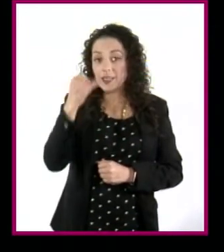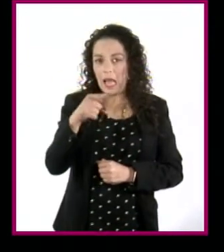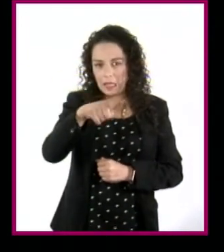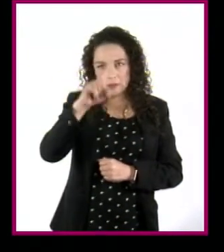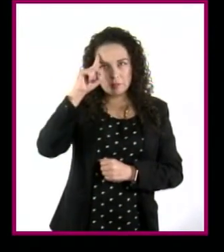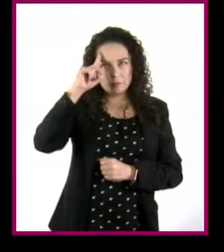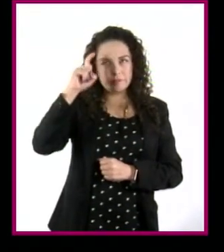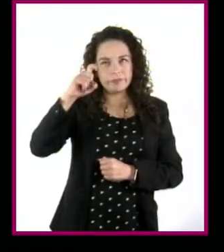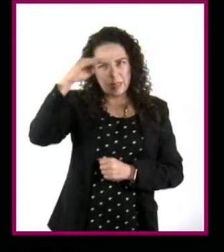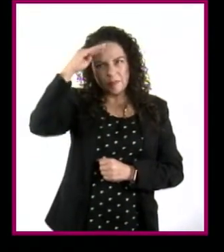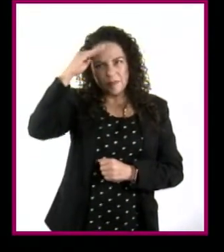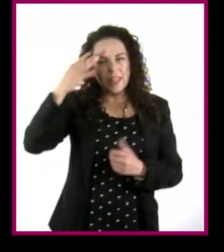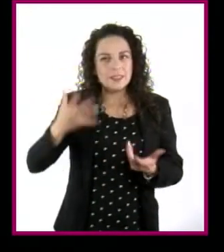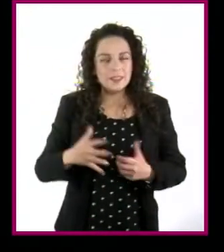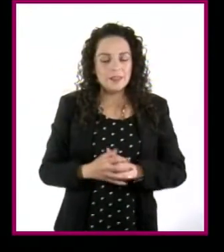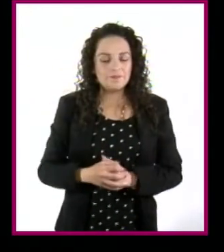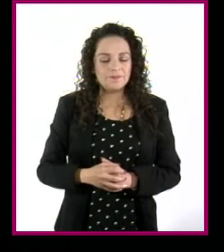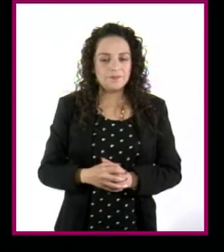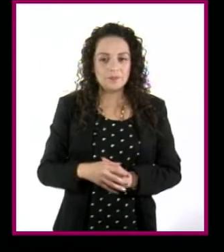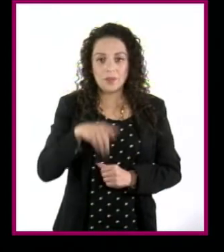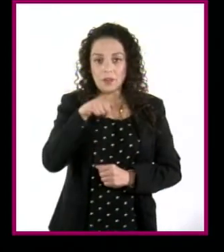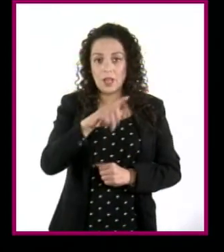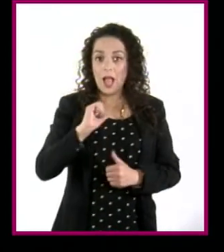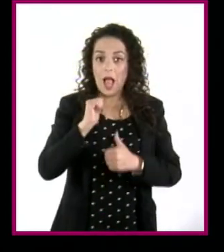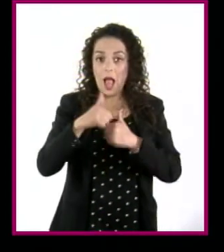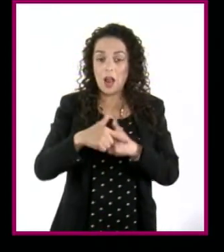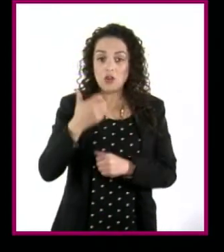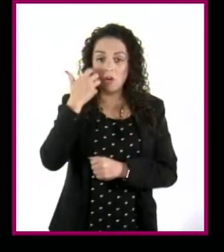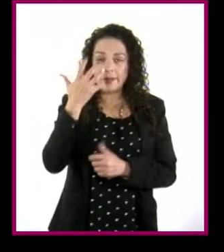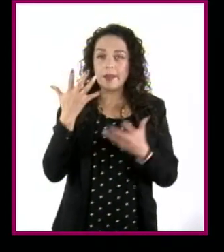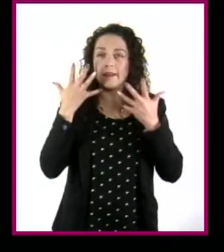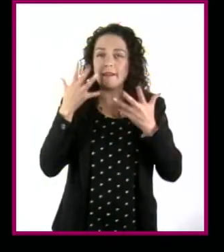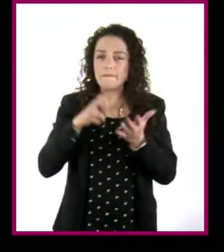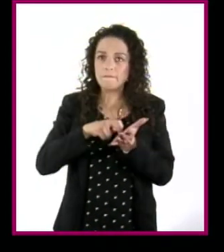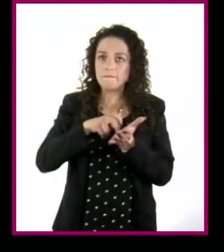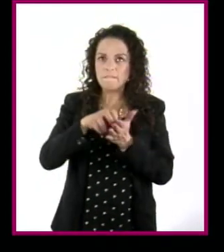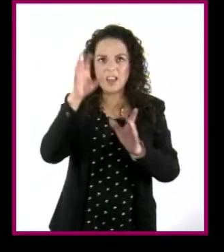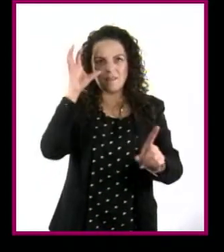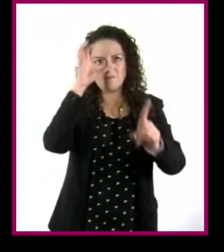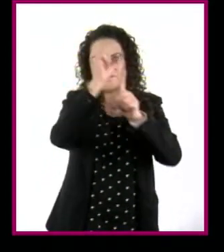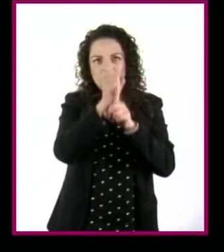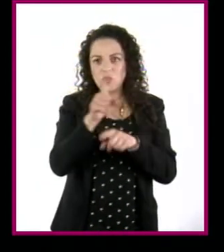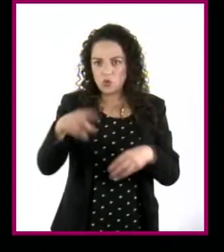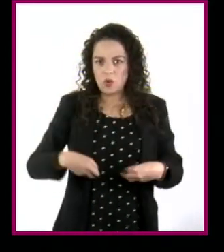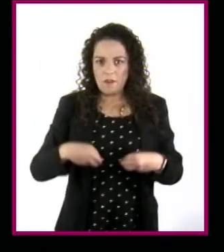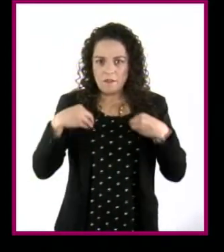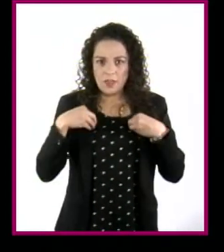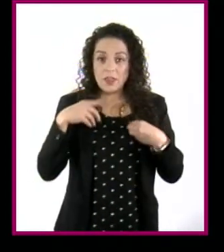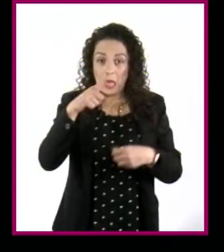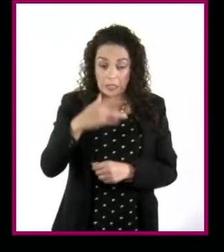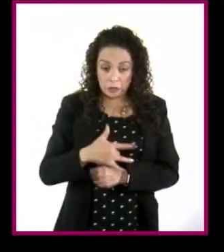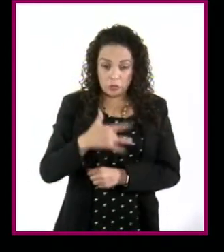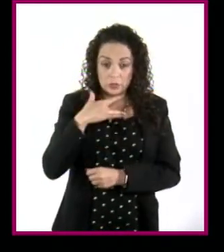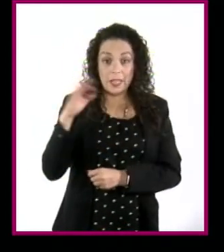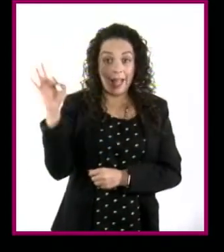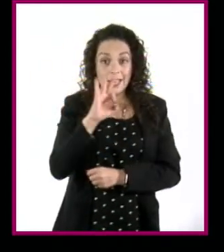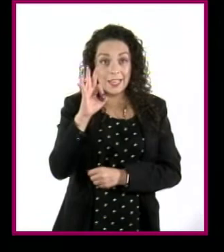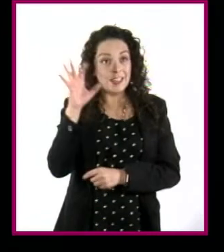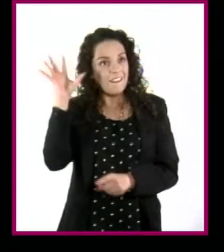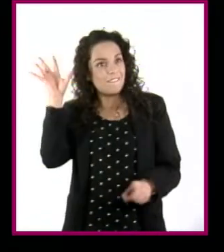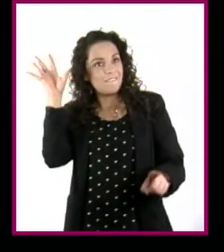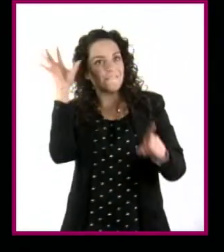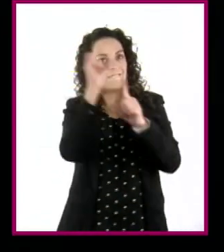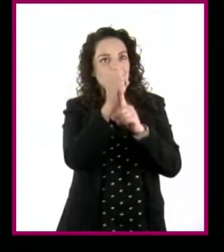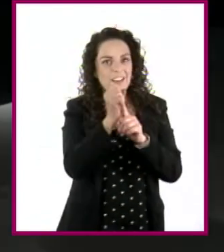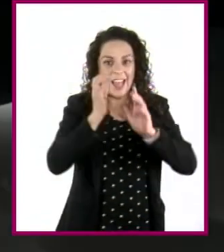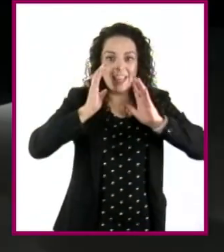siguiente. ¿Hay algún objetivo que para ti sea importante perseguir en la vida que te haga sentir que, si lo persigues, estás haciendo